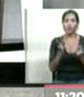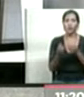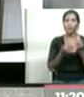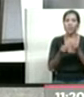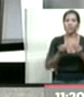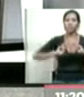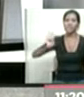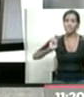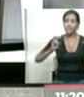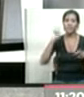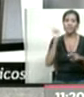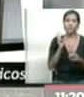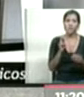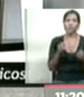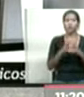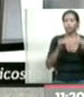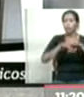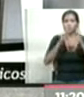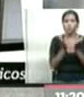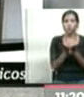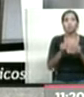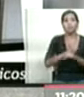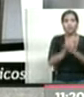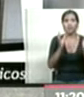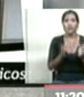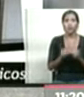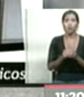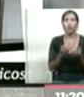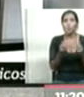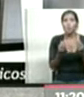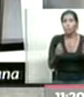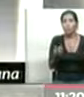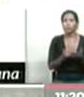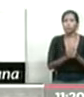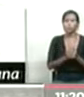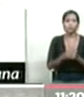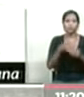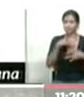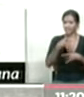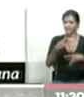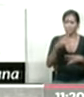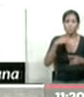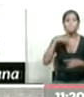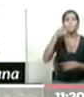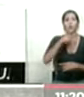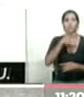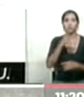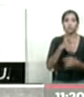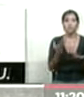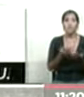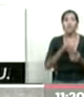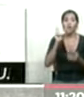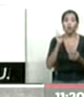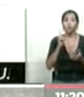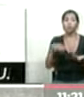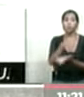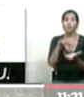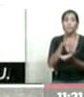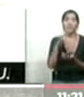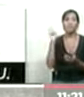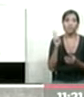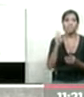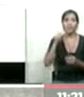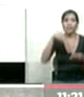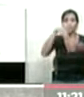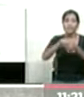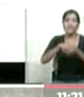de Venezuela por todo el mundo, por supuesto, con burdos fines políticos. La utilización de la crisis venezolana para fines electoralistas en